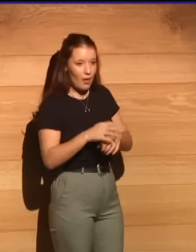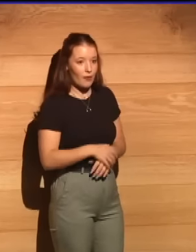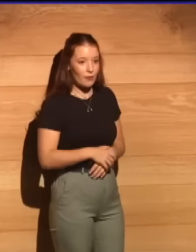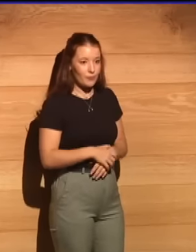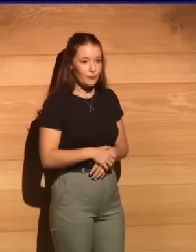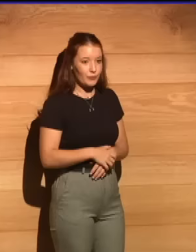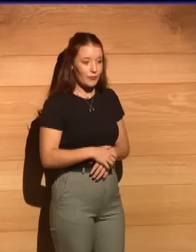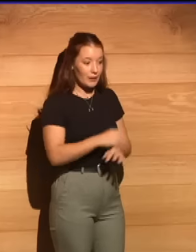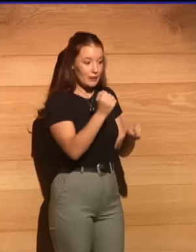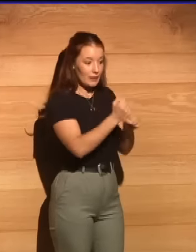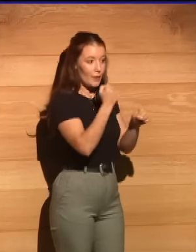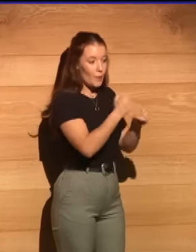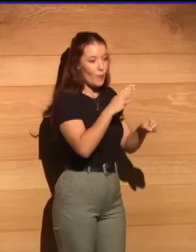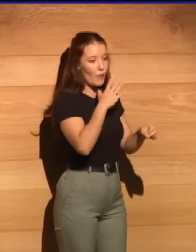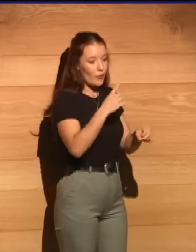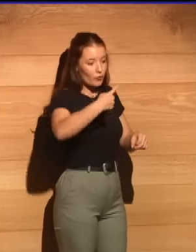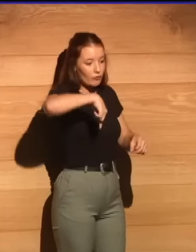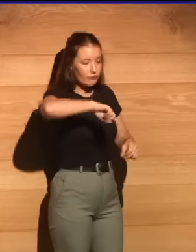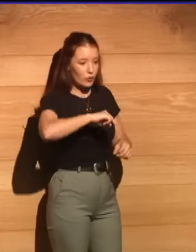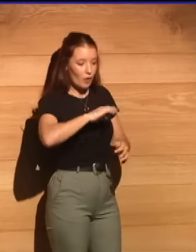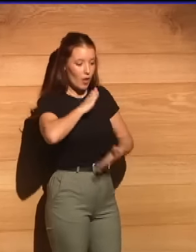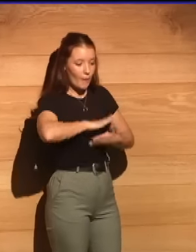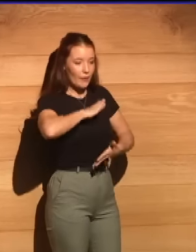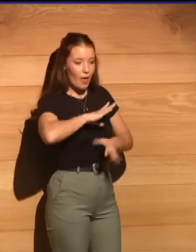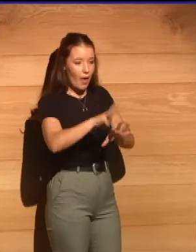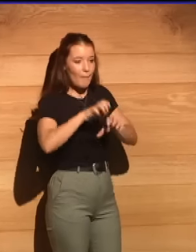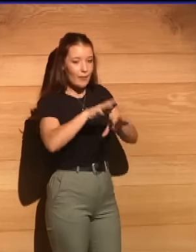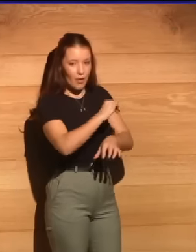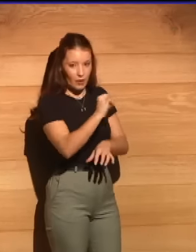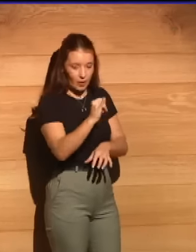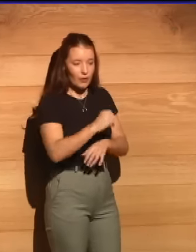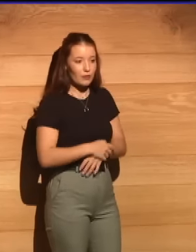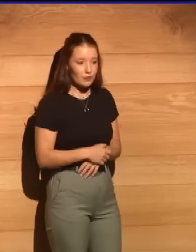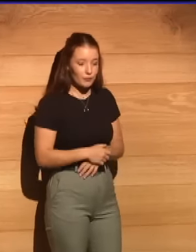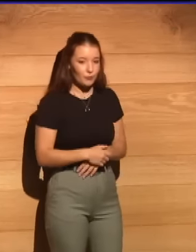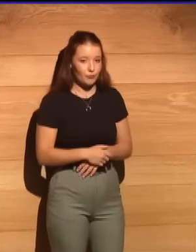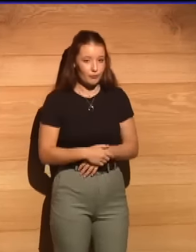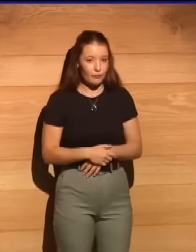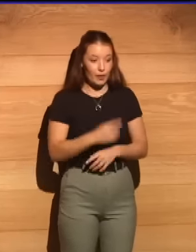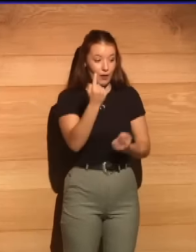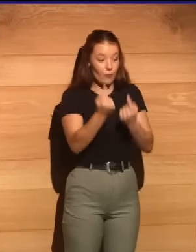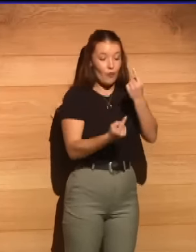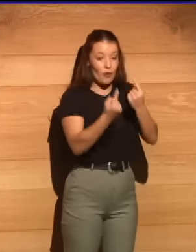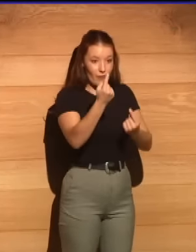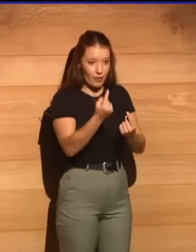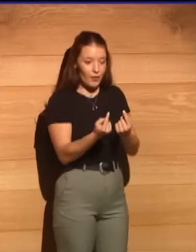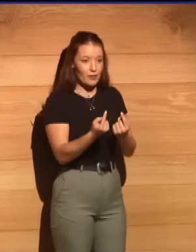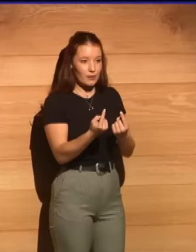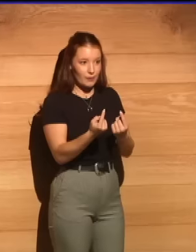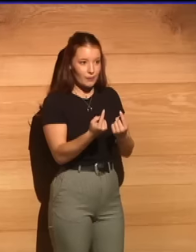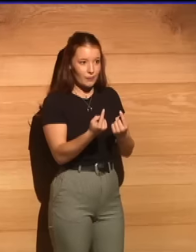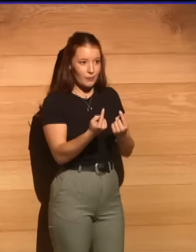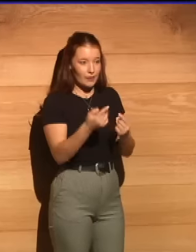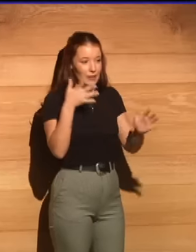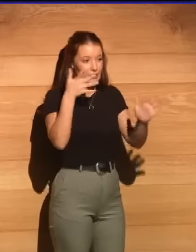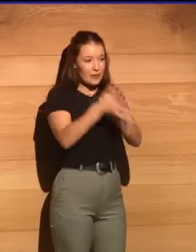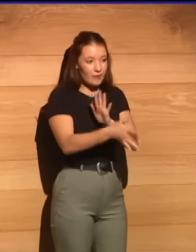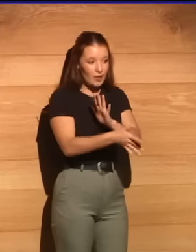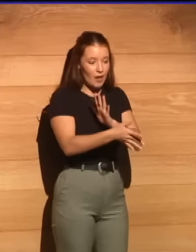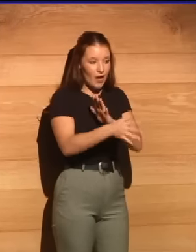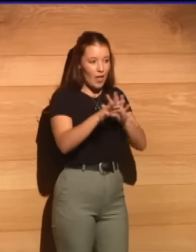aprender en nuestra vida, ¿no? Y eso es una de las habilidades, la habilidad de aprender, que a veces se basa en desaprender. Yo creo que lo